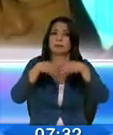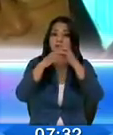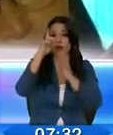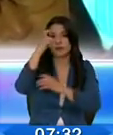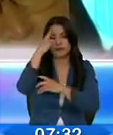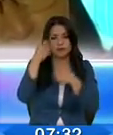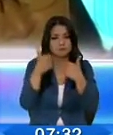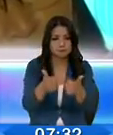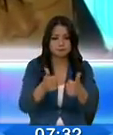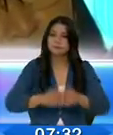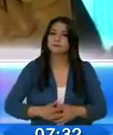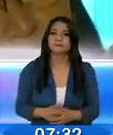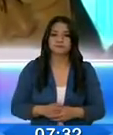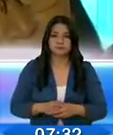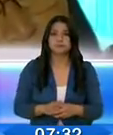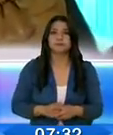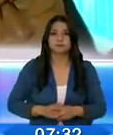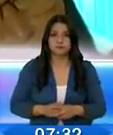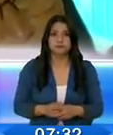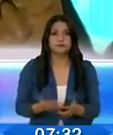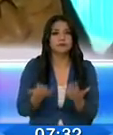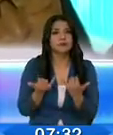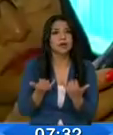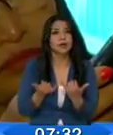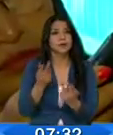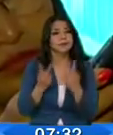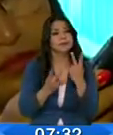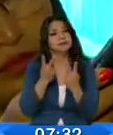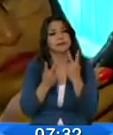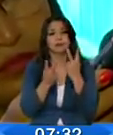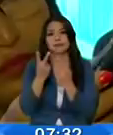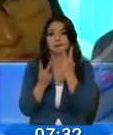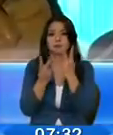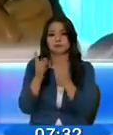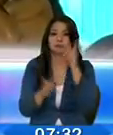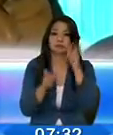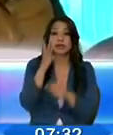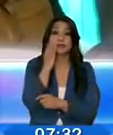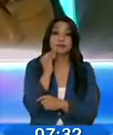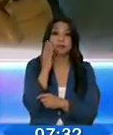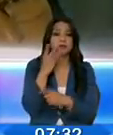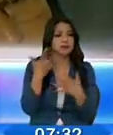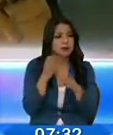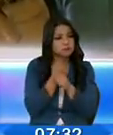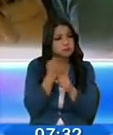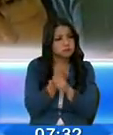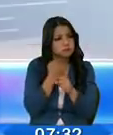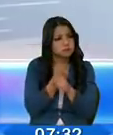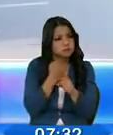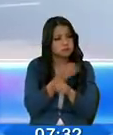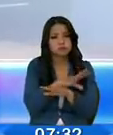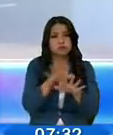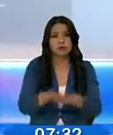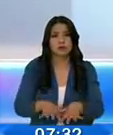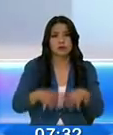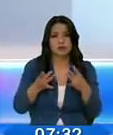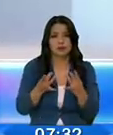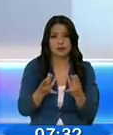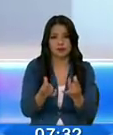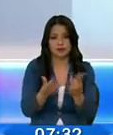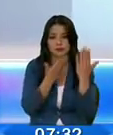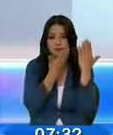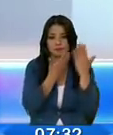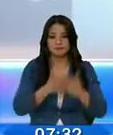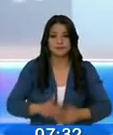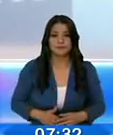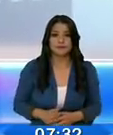gobierno también. Hay hoy visitas de expertos que ya han trabajado de la mano con Agrocalidad. En el primer